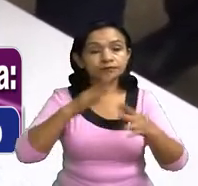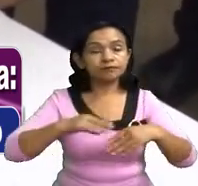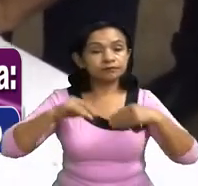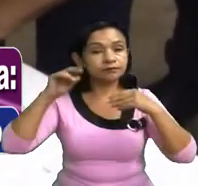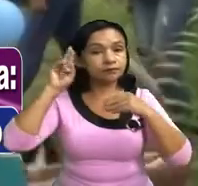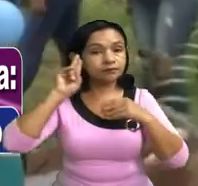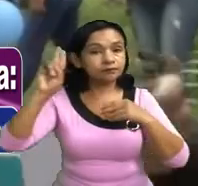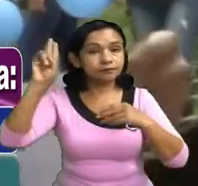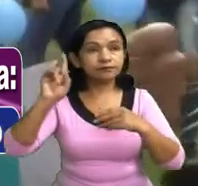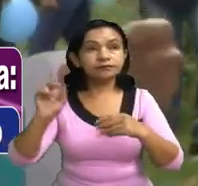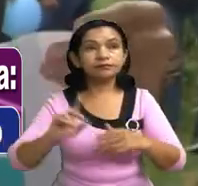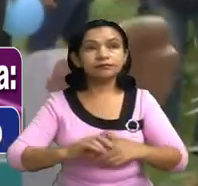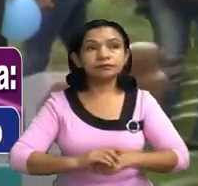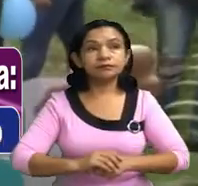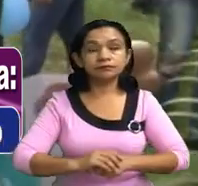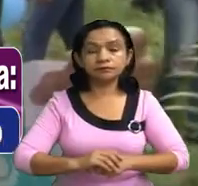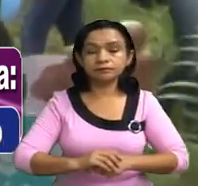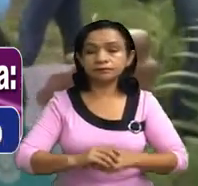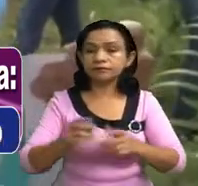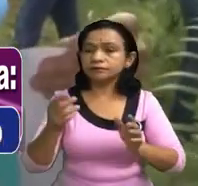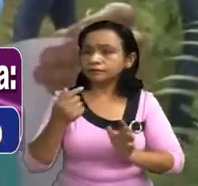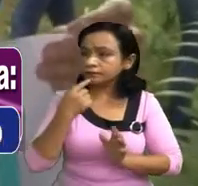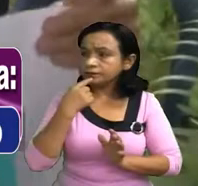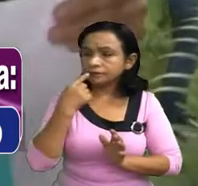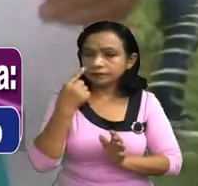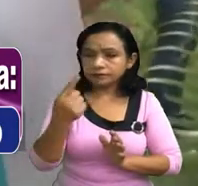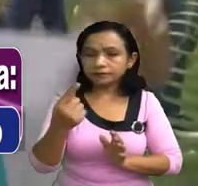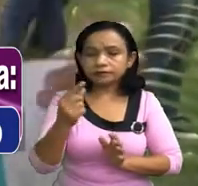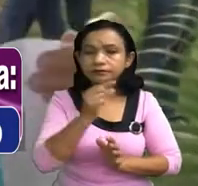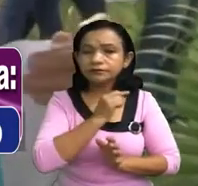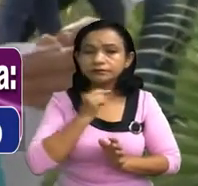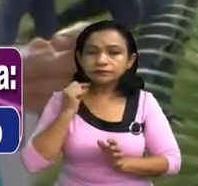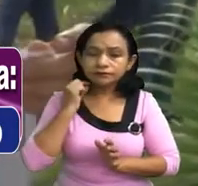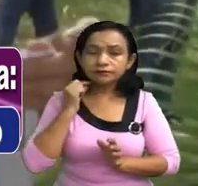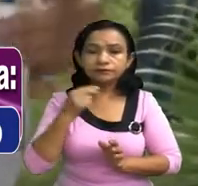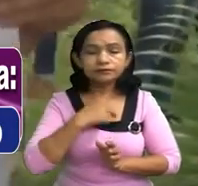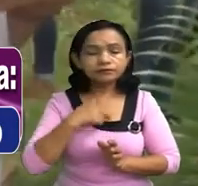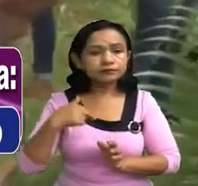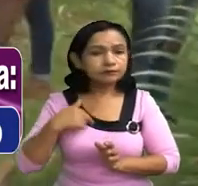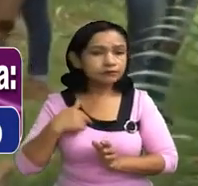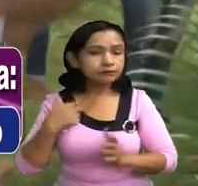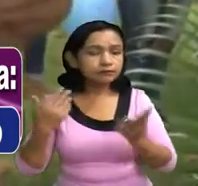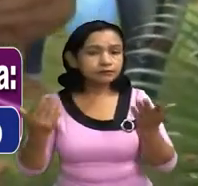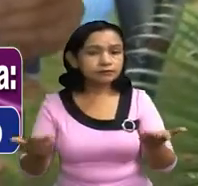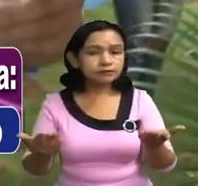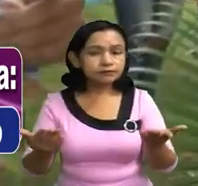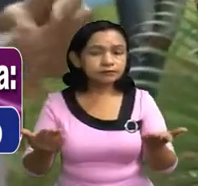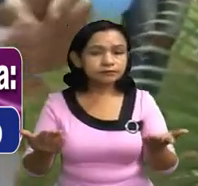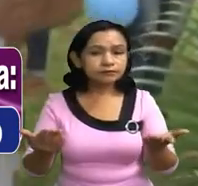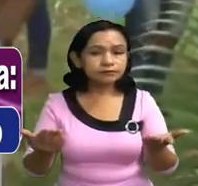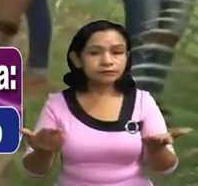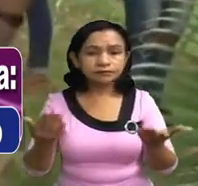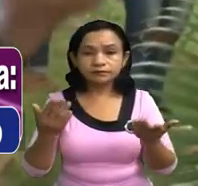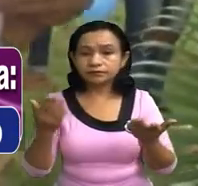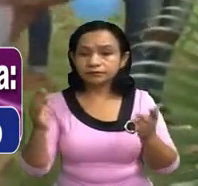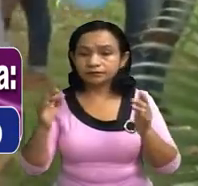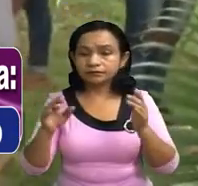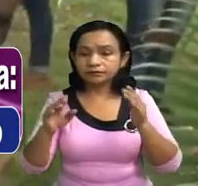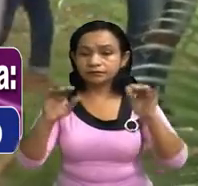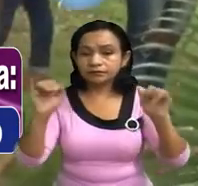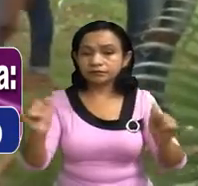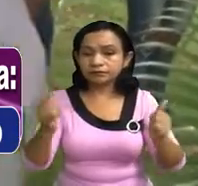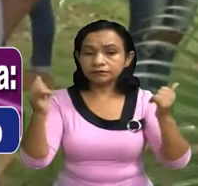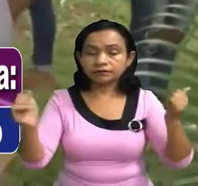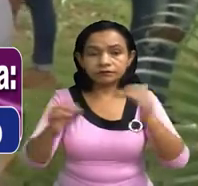país. Nosotros le decimos a los señores sacerdotes, al Papa Francisco, que la paz no se juega, que ellos